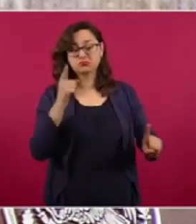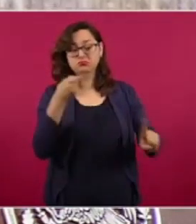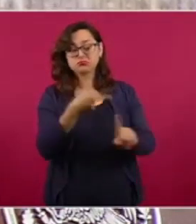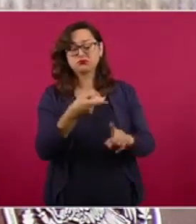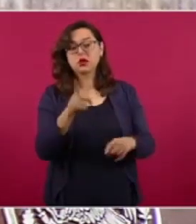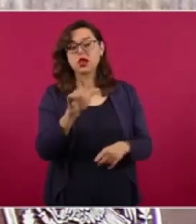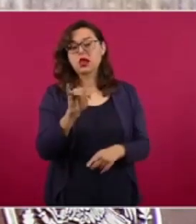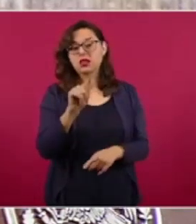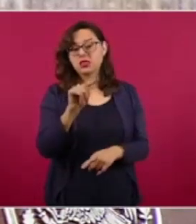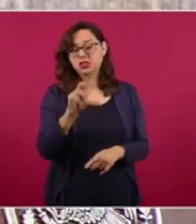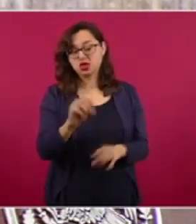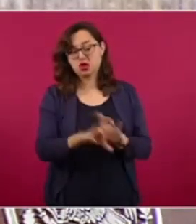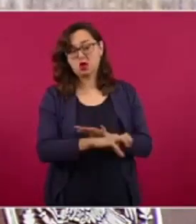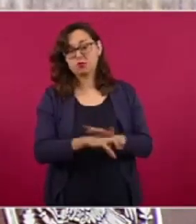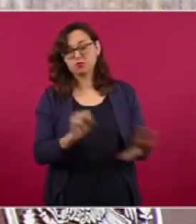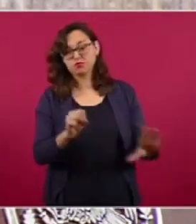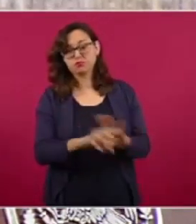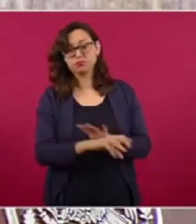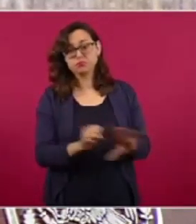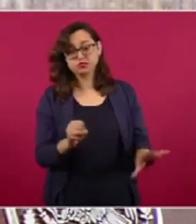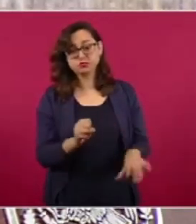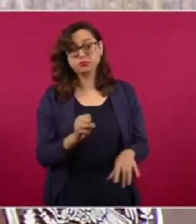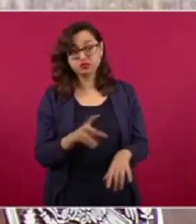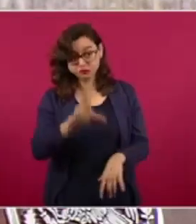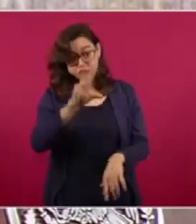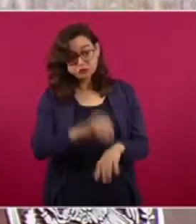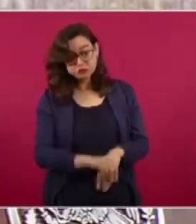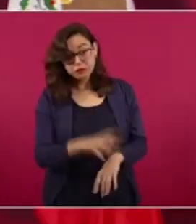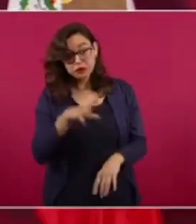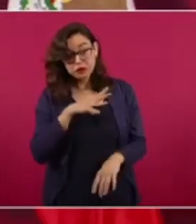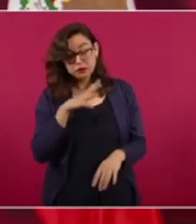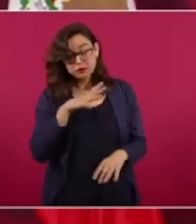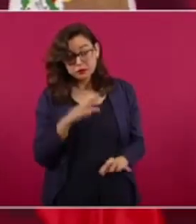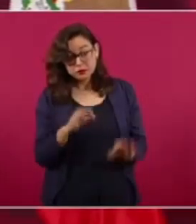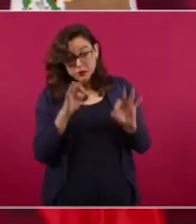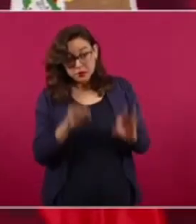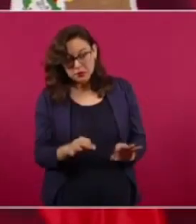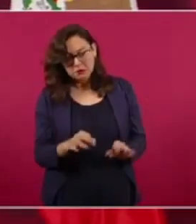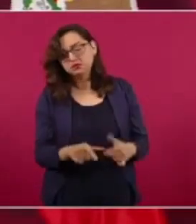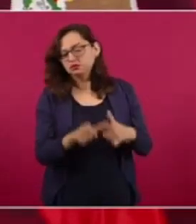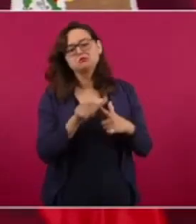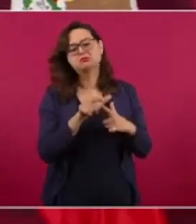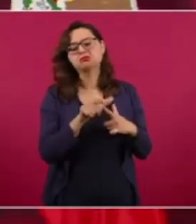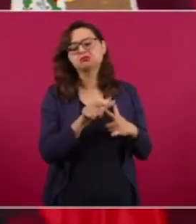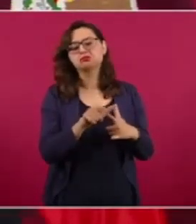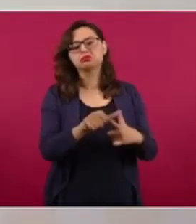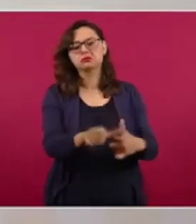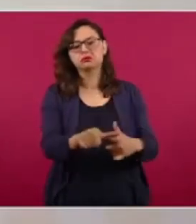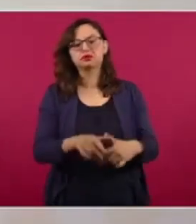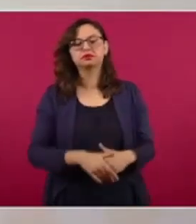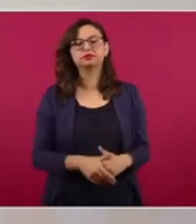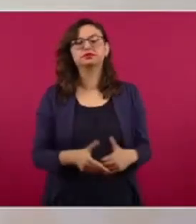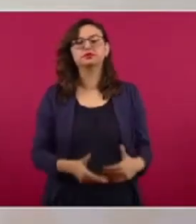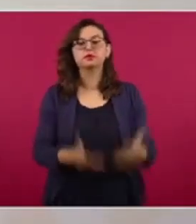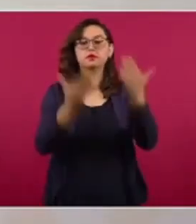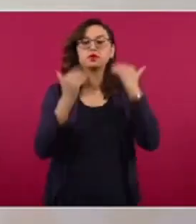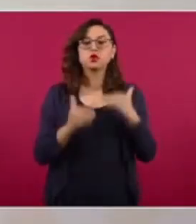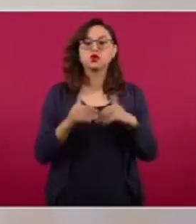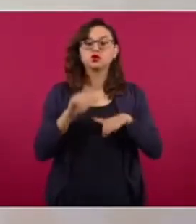se va a respetar lo que ya está establecido. Acerca de la cumbre,